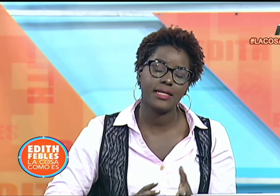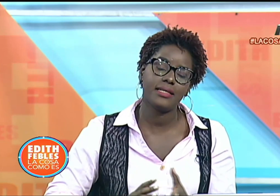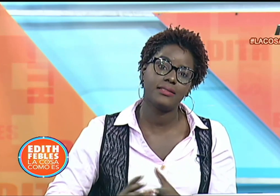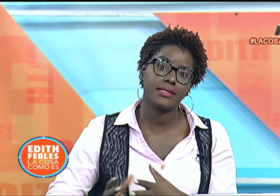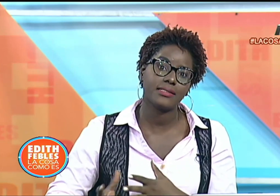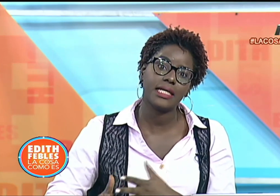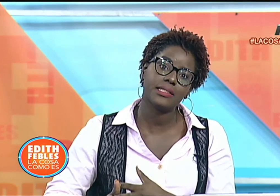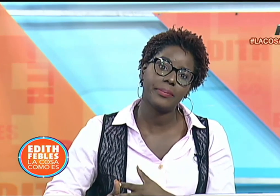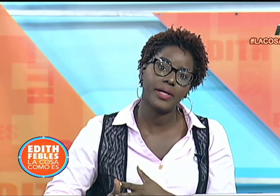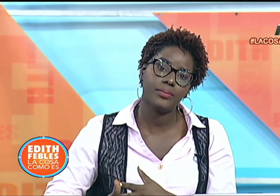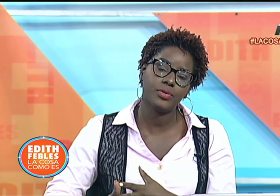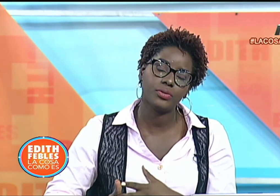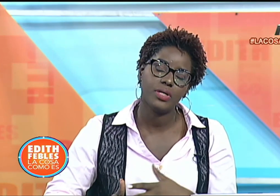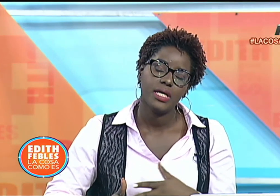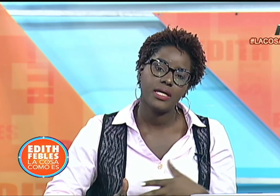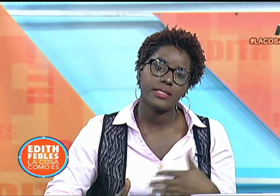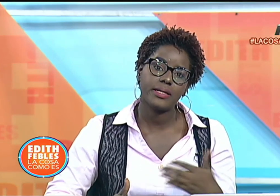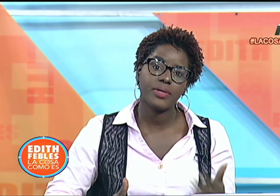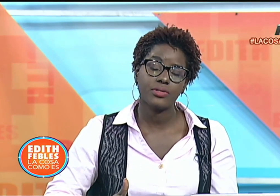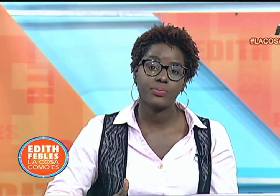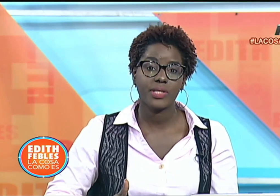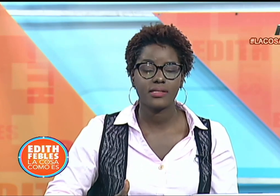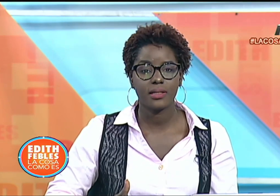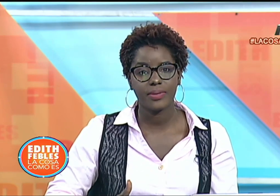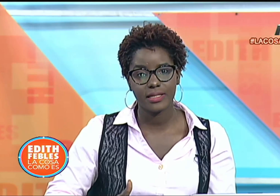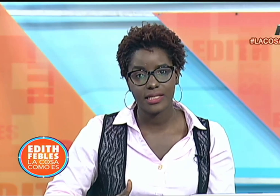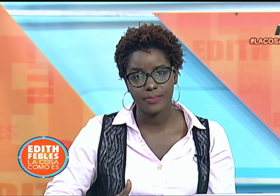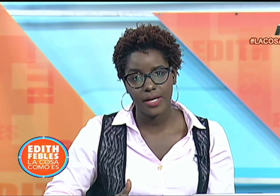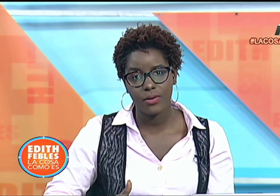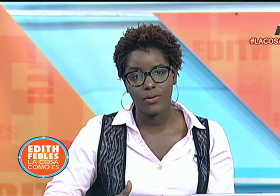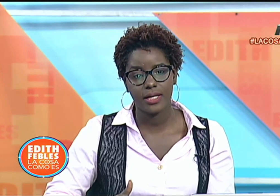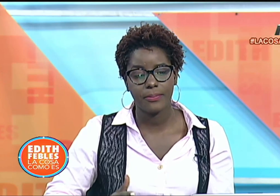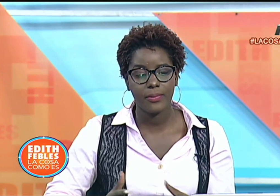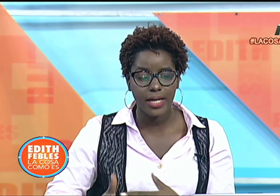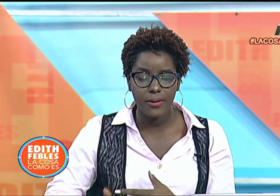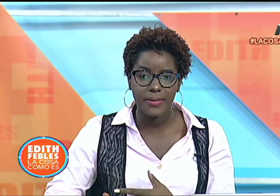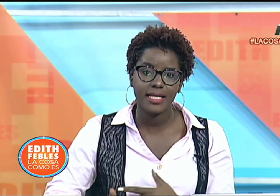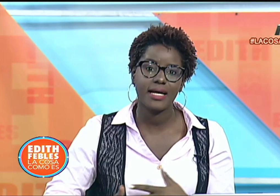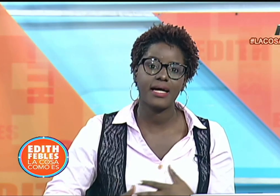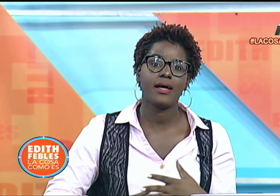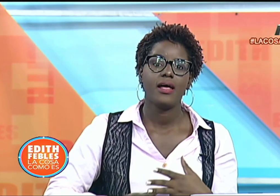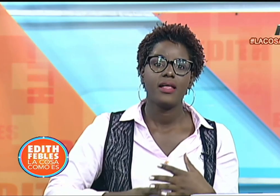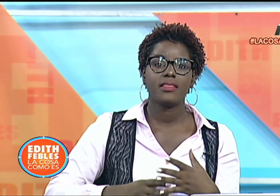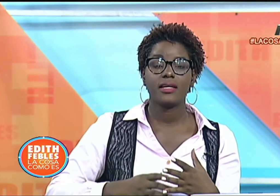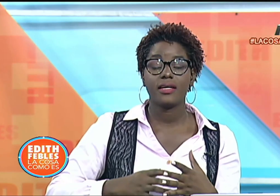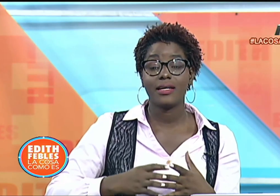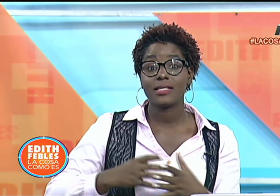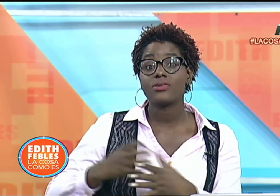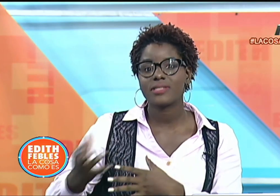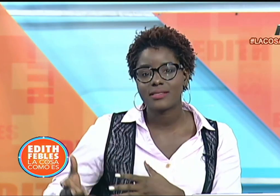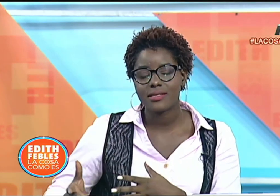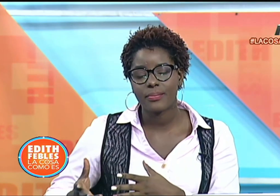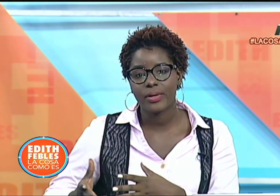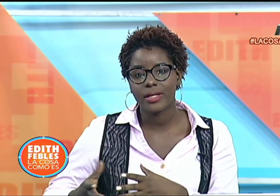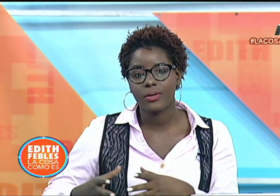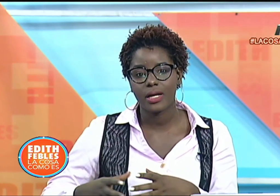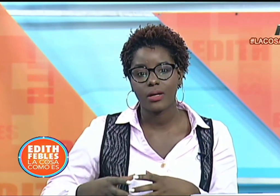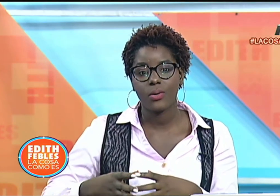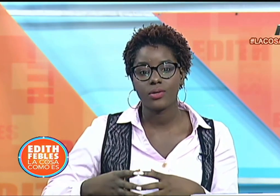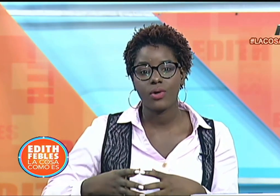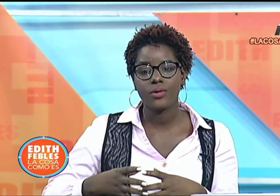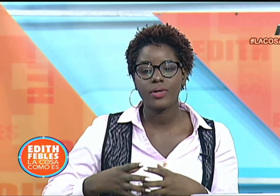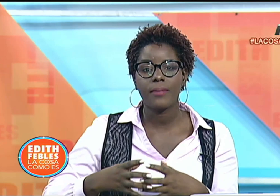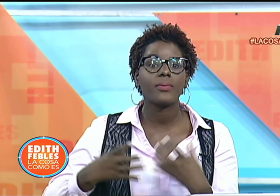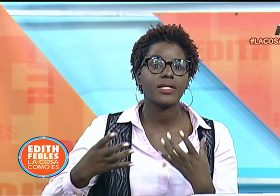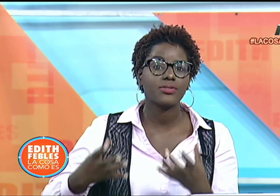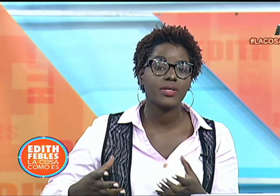importante, interesante para el mundo, y que también nos puede servir de espejo en República Dominicana de las cosas que se pueden lograr